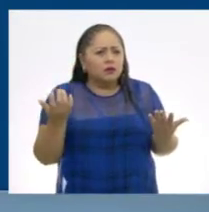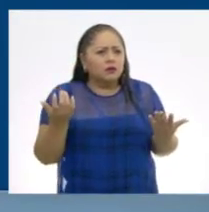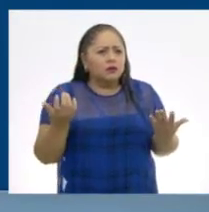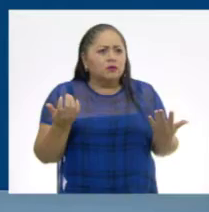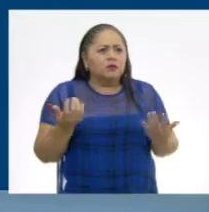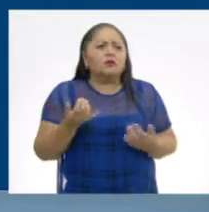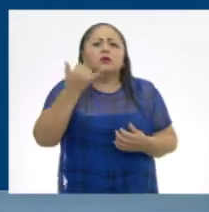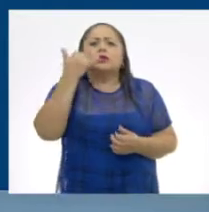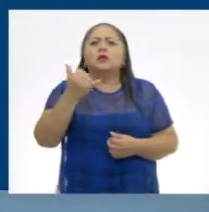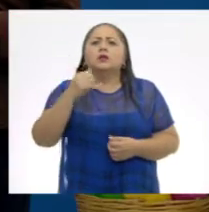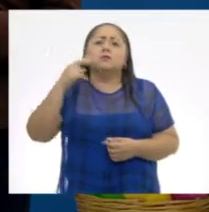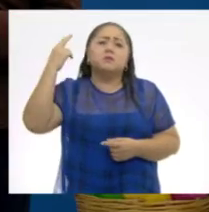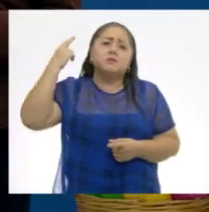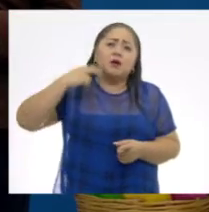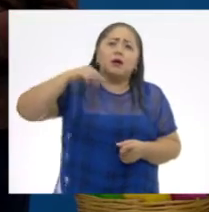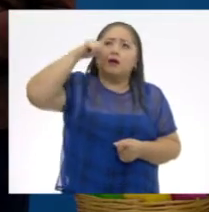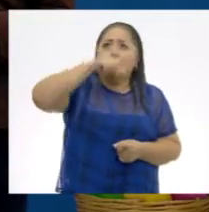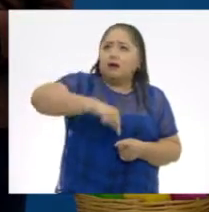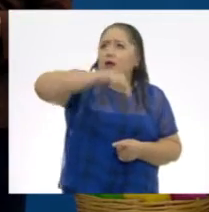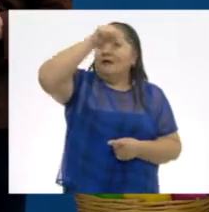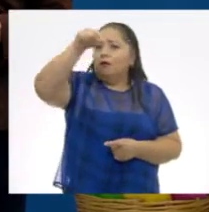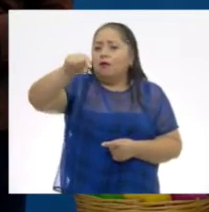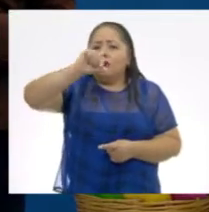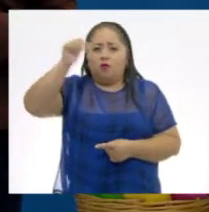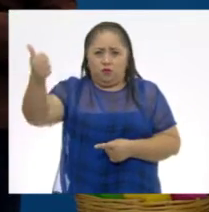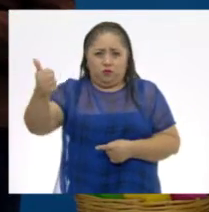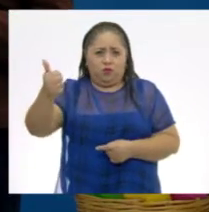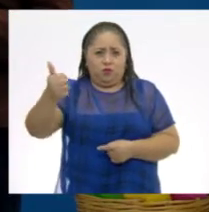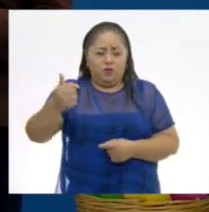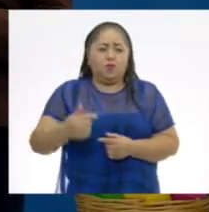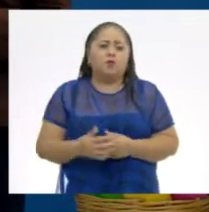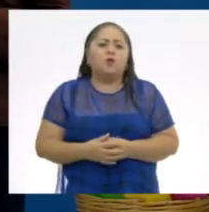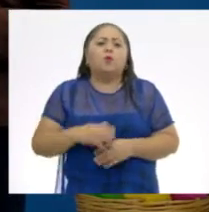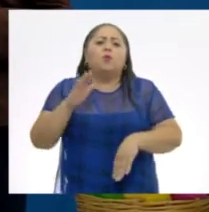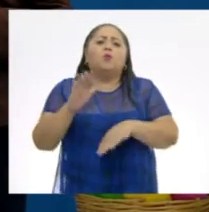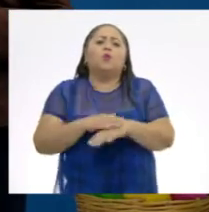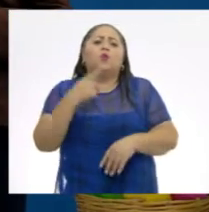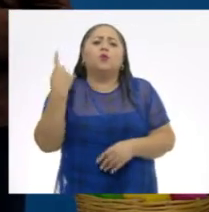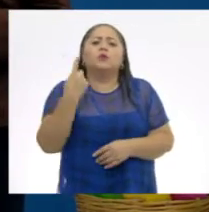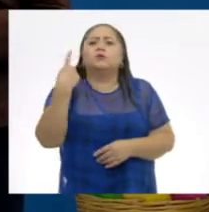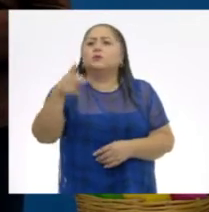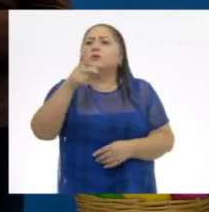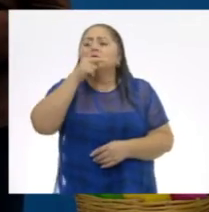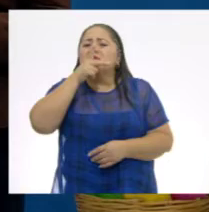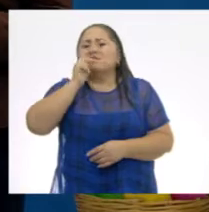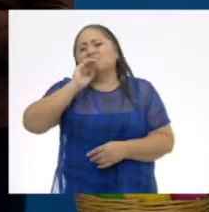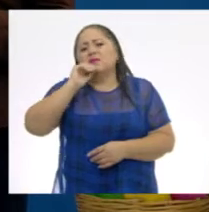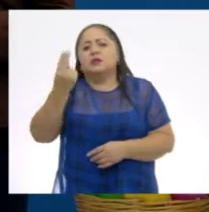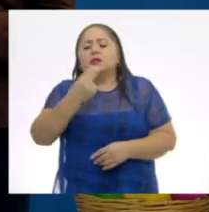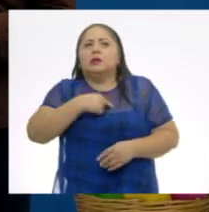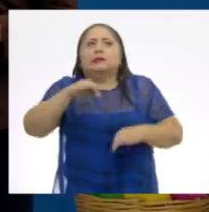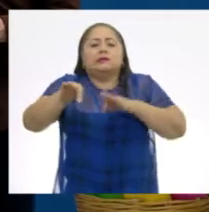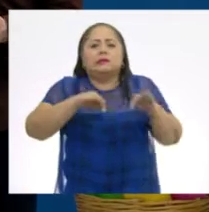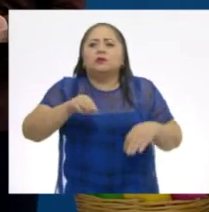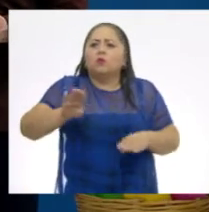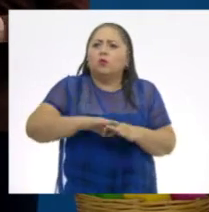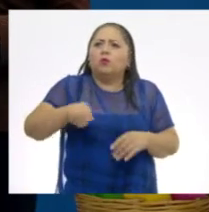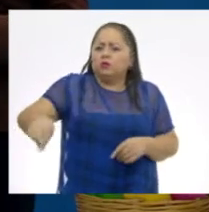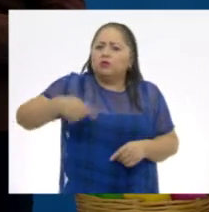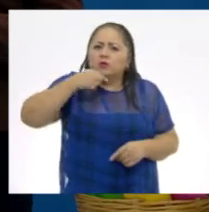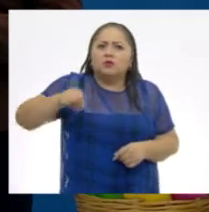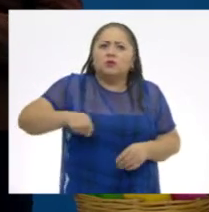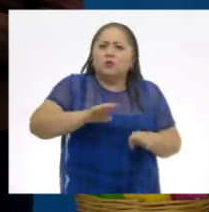Y los que viajan de un lugar a otro porque sus padres tienen que trabajar. ¿Cómo le hacen